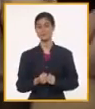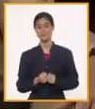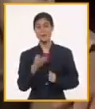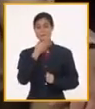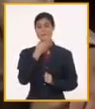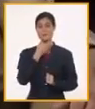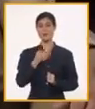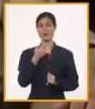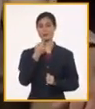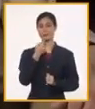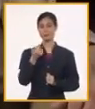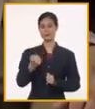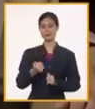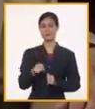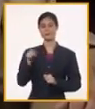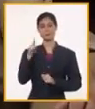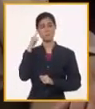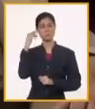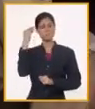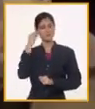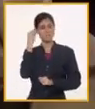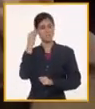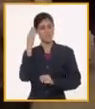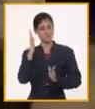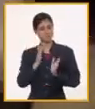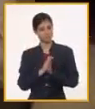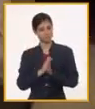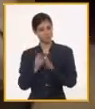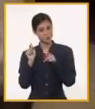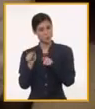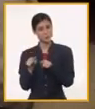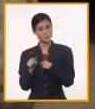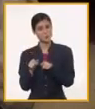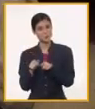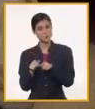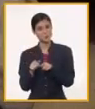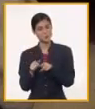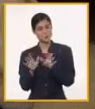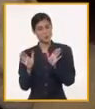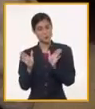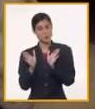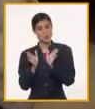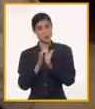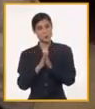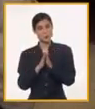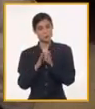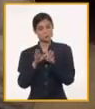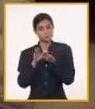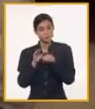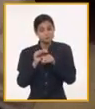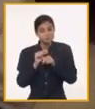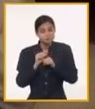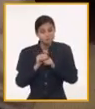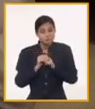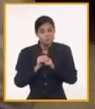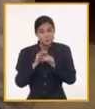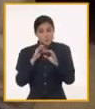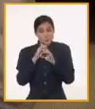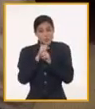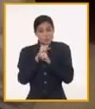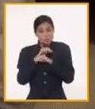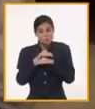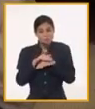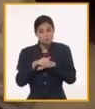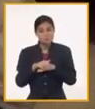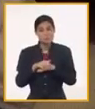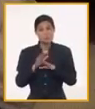hubiera ido al Moncada, que tiene hijos, no puede ir. Tuve que recoger pita porque, bueno, con toda la razón, si todo el mundo